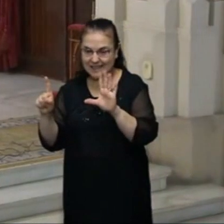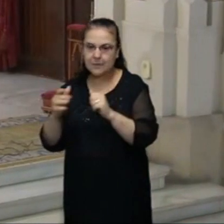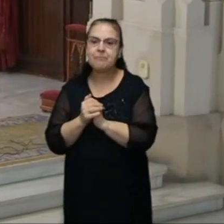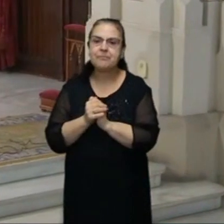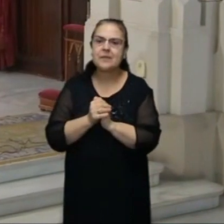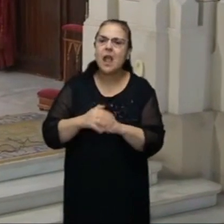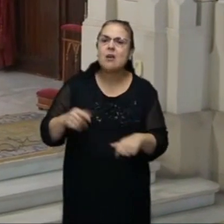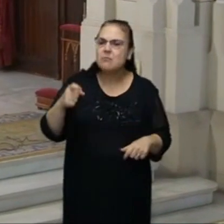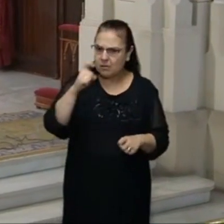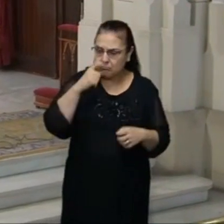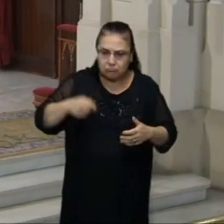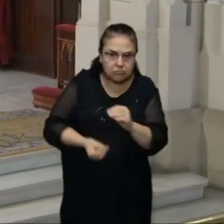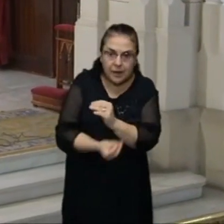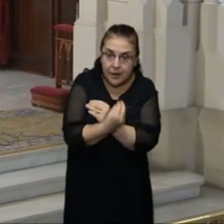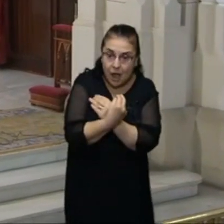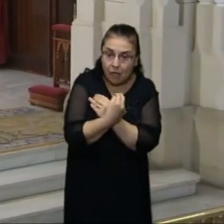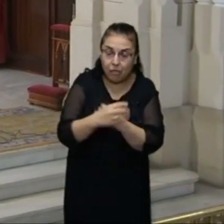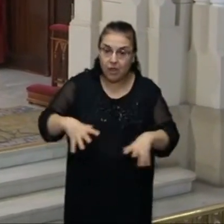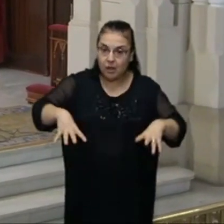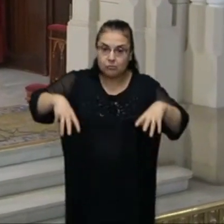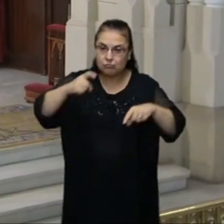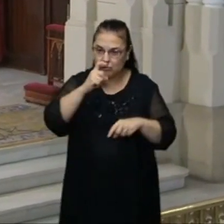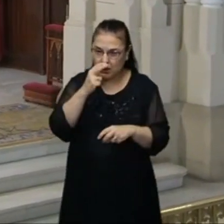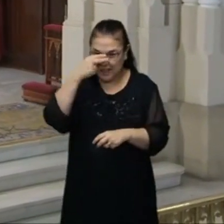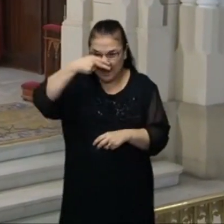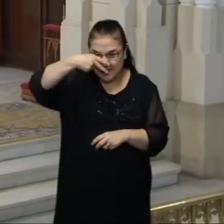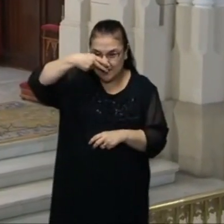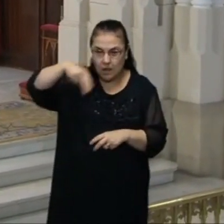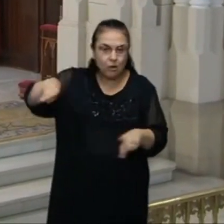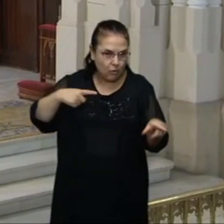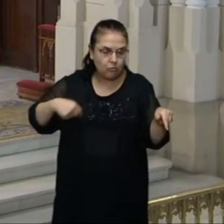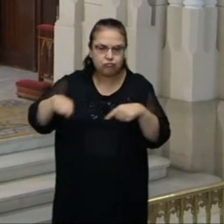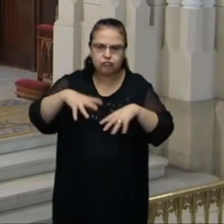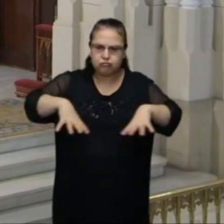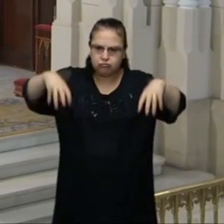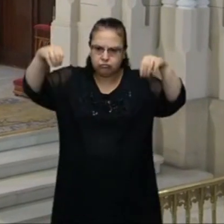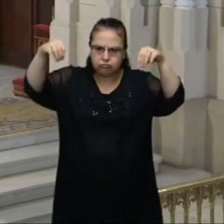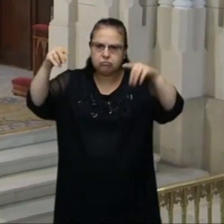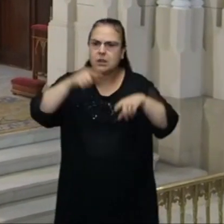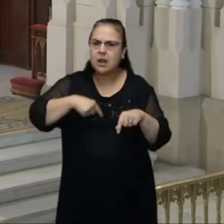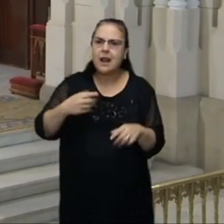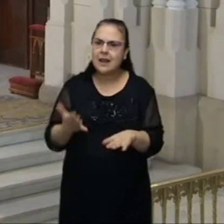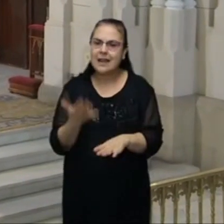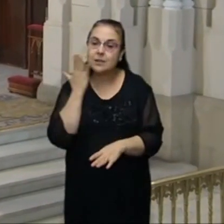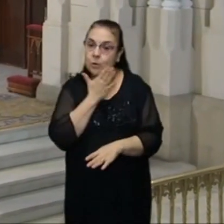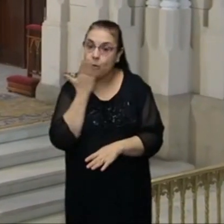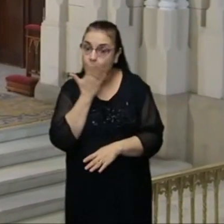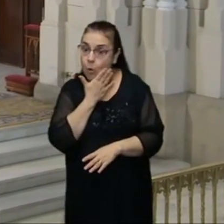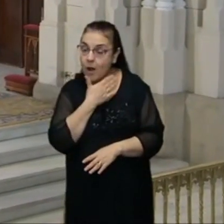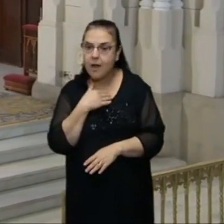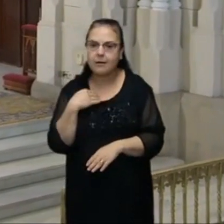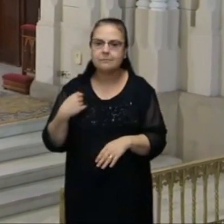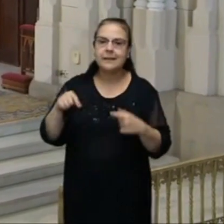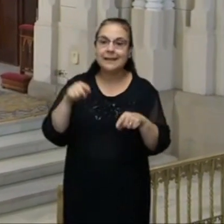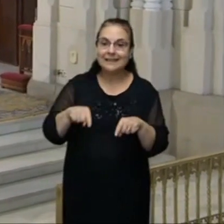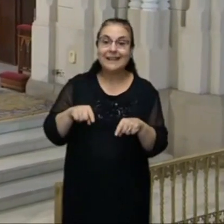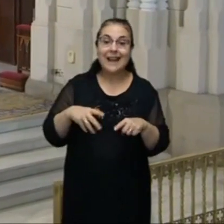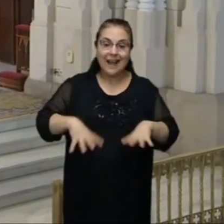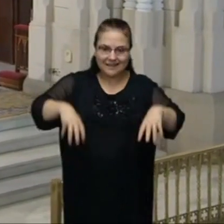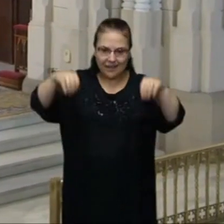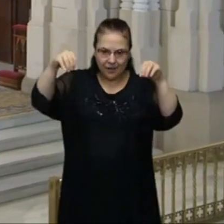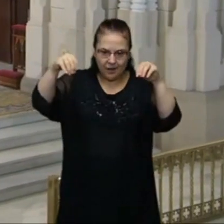y se preocupan de que el hijo reciba la debida formación. De hecho, irá a estudiar en la Escuela de las Artes y de las Letras de la